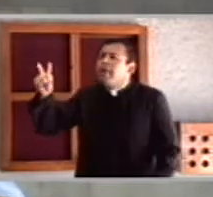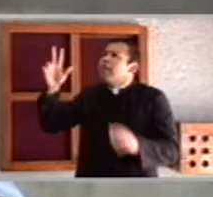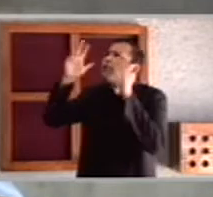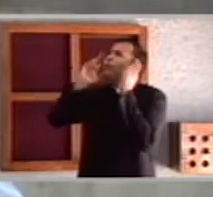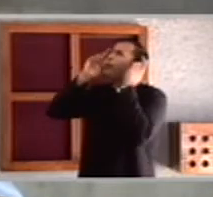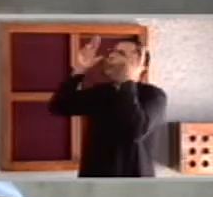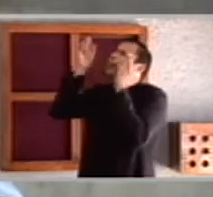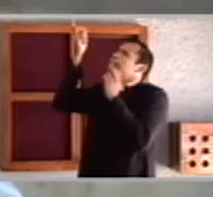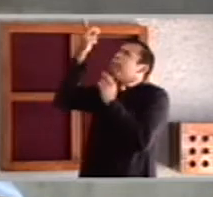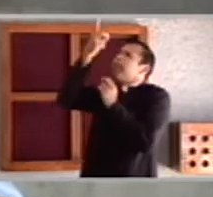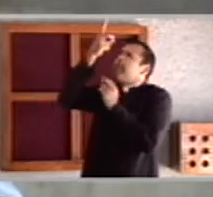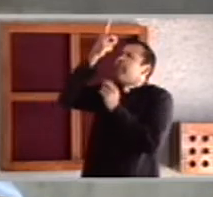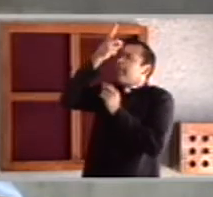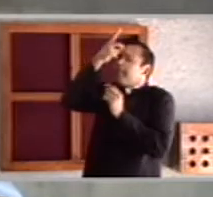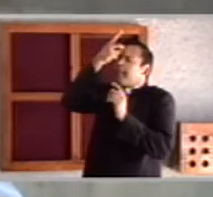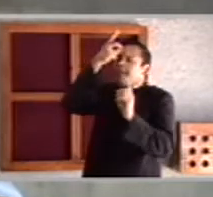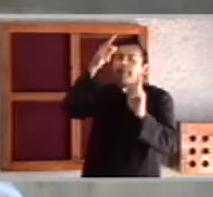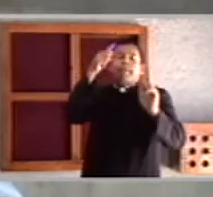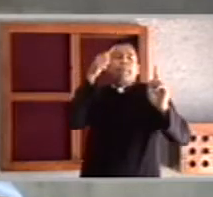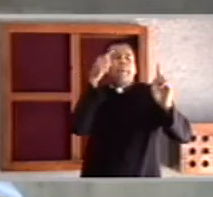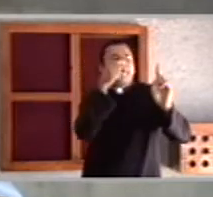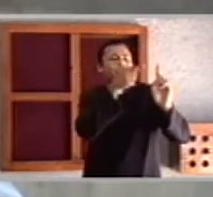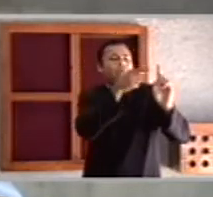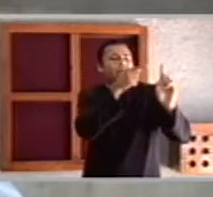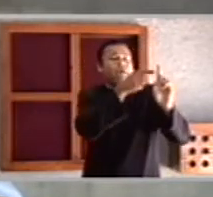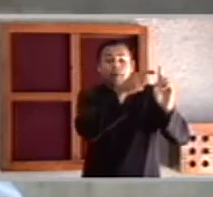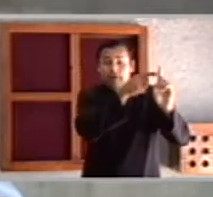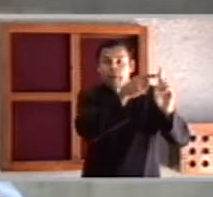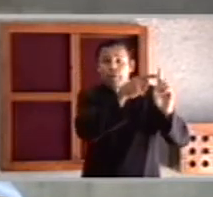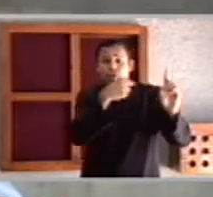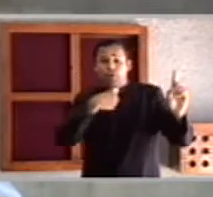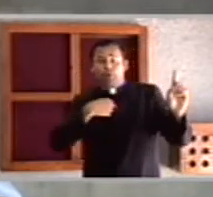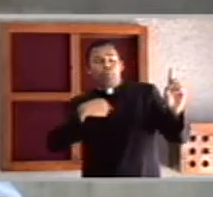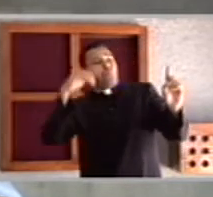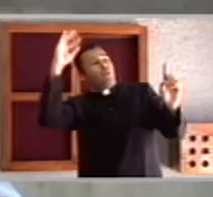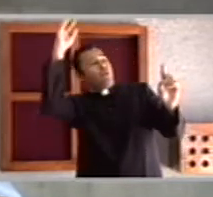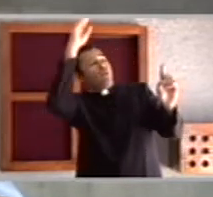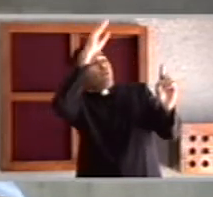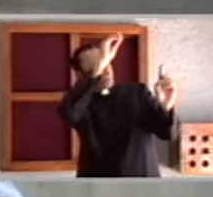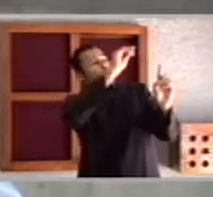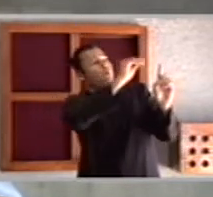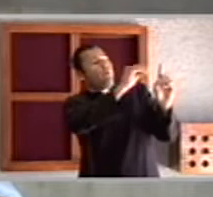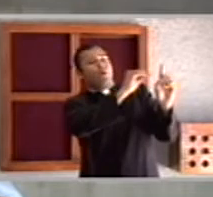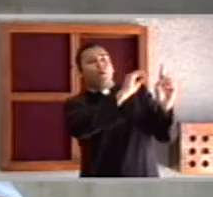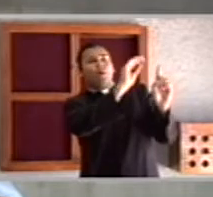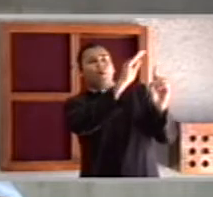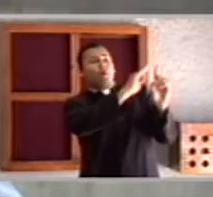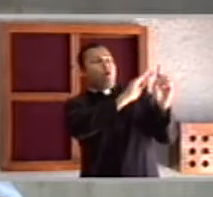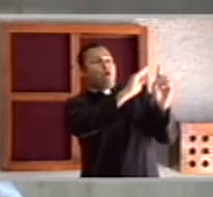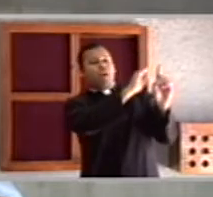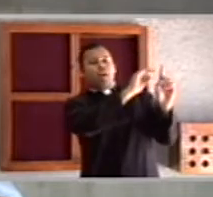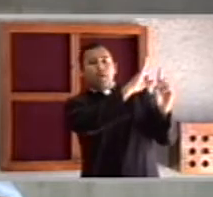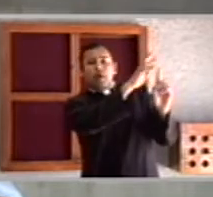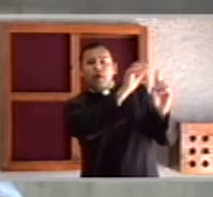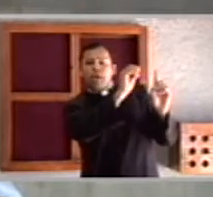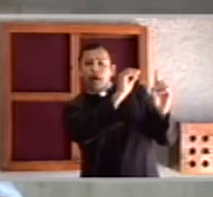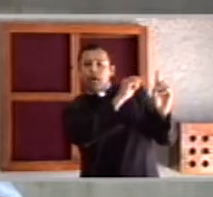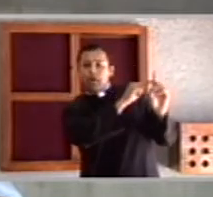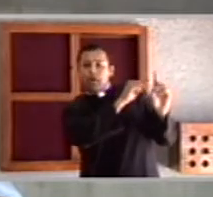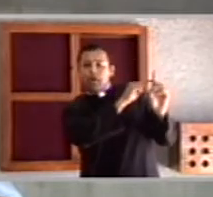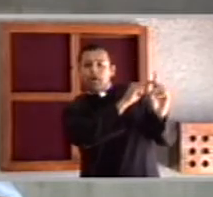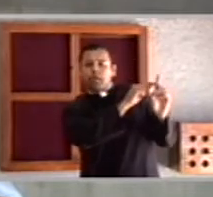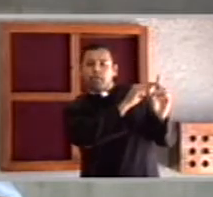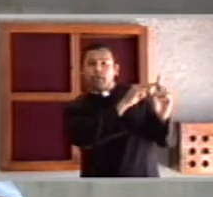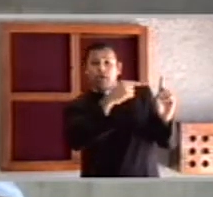servidor, y con aceite santo lo he ungido. Lo sostendrá mi